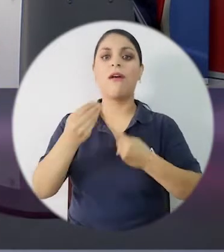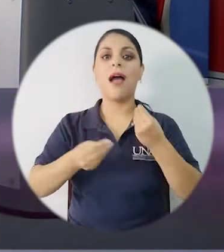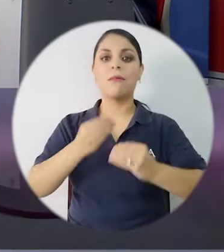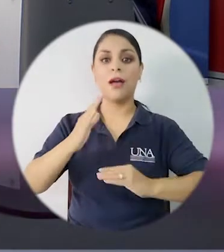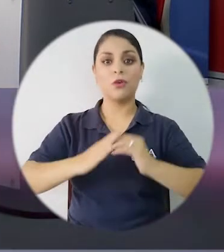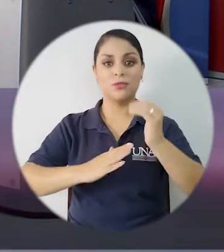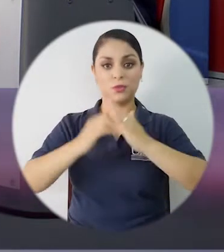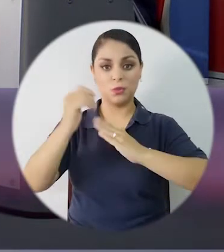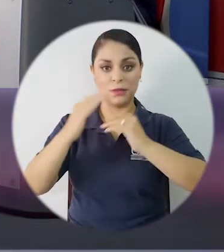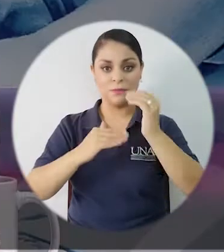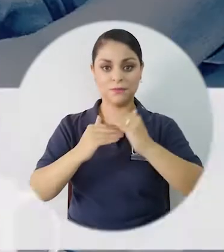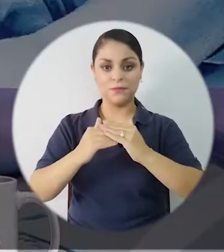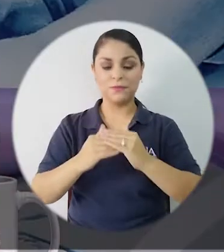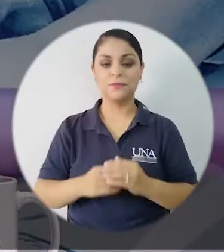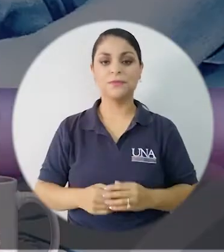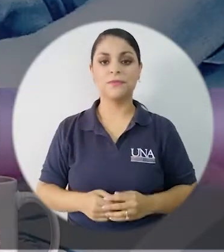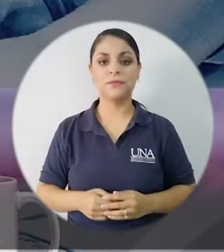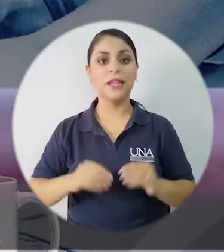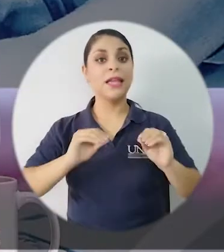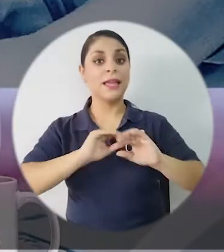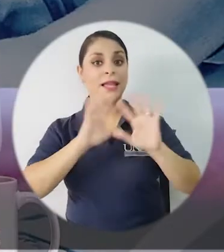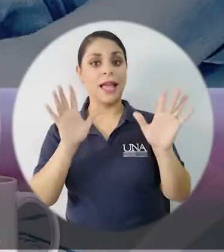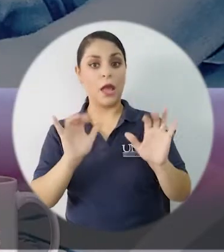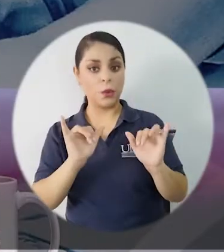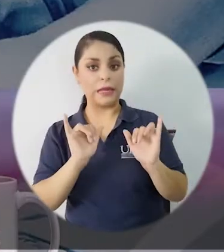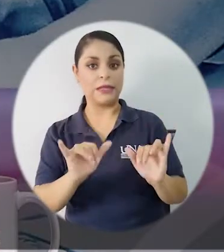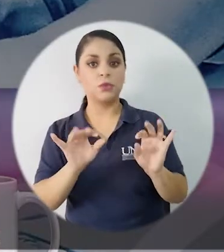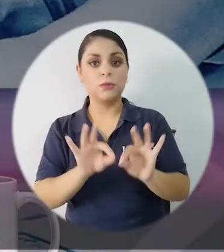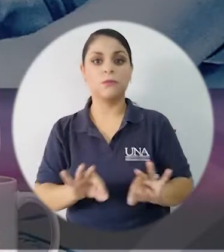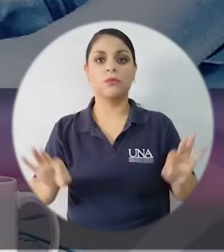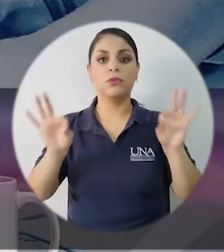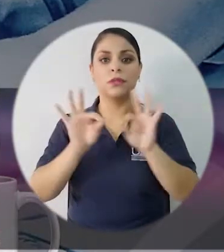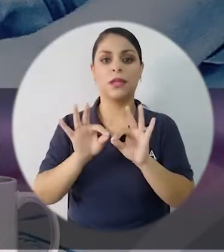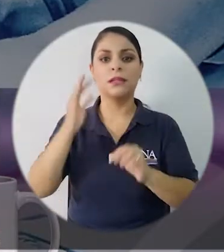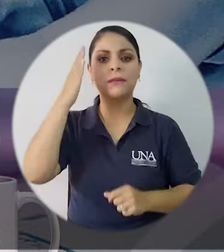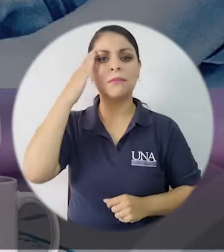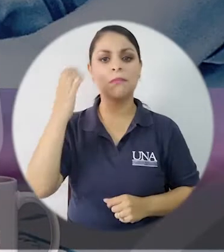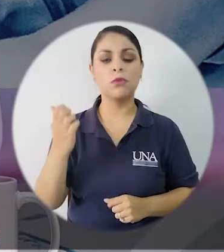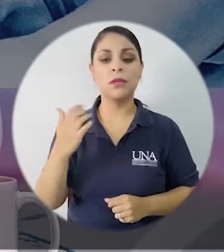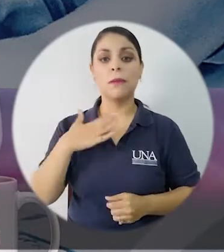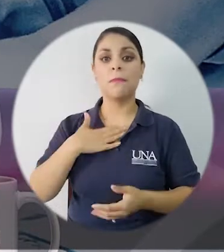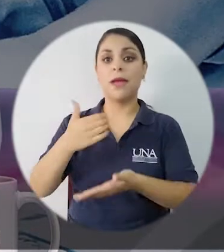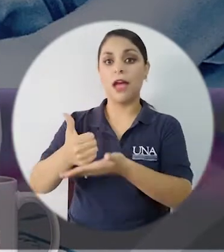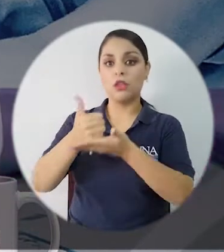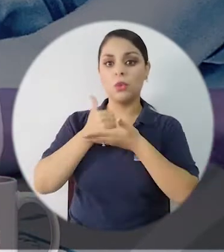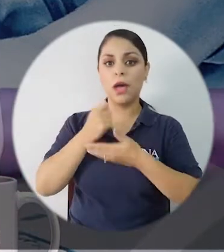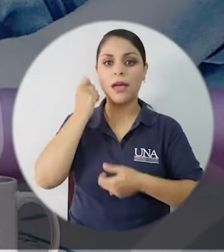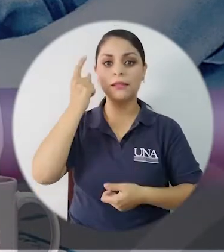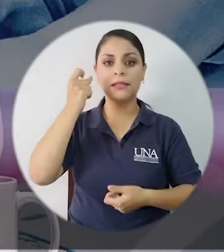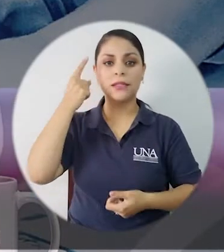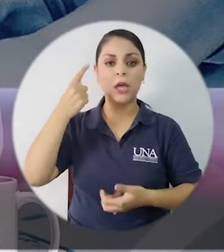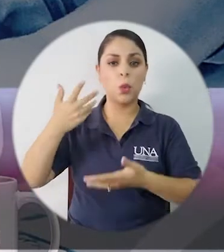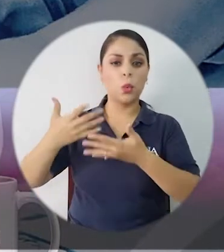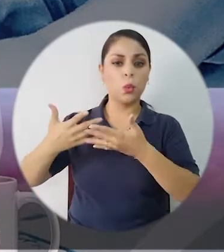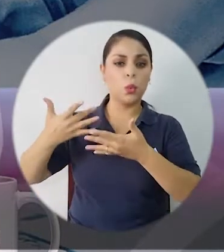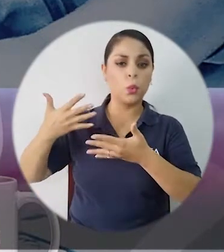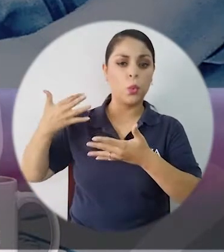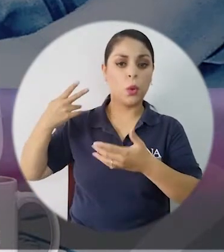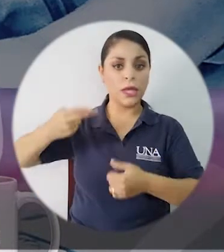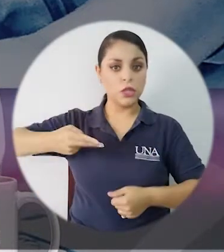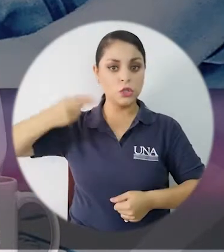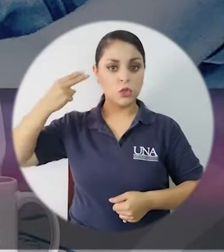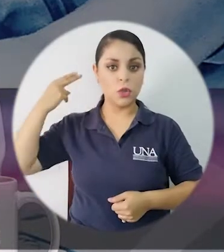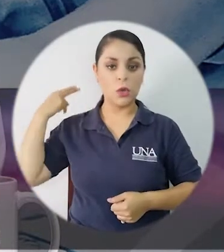200 años. Claro, y eso es muy importante porque nos permite, por ejemplo, comprender, si nos vamos al proceso histórico de la